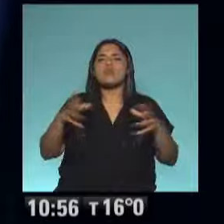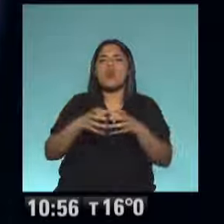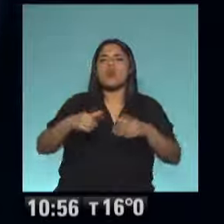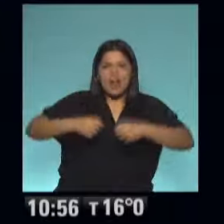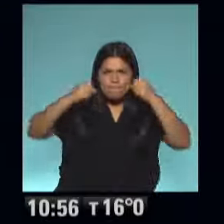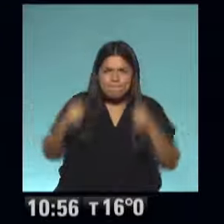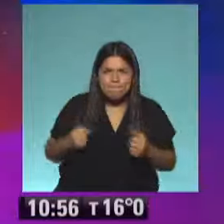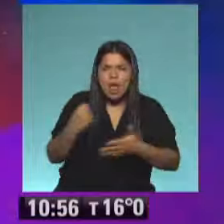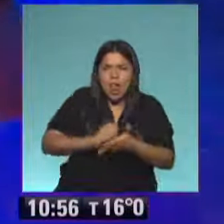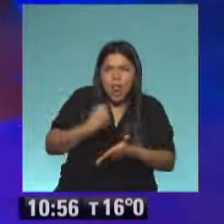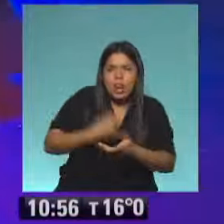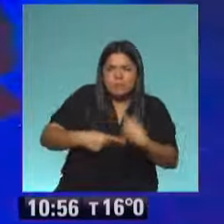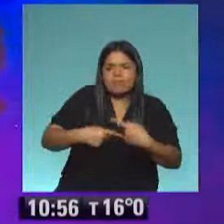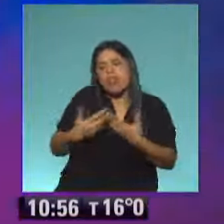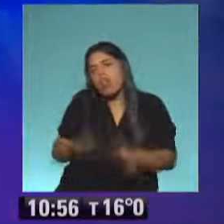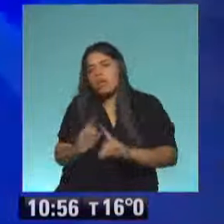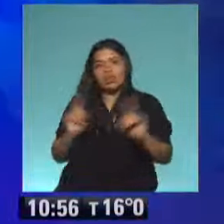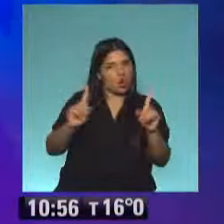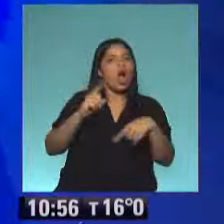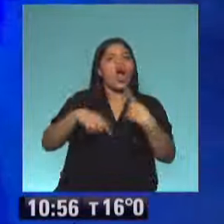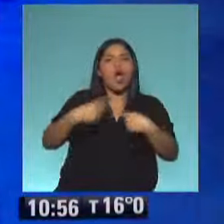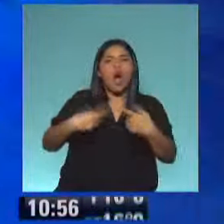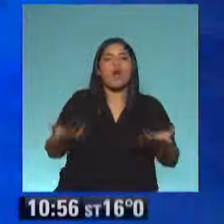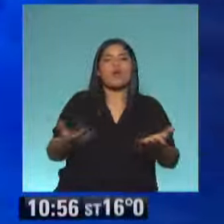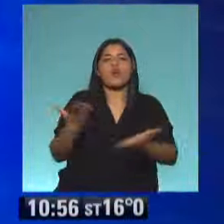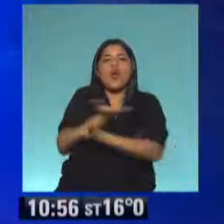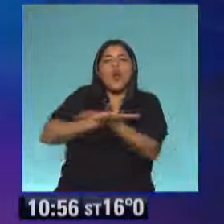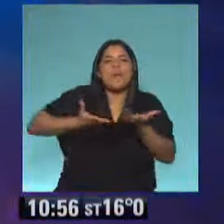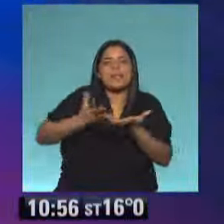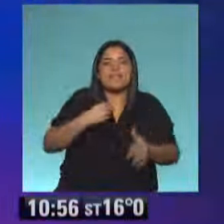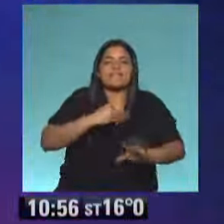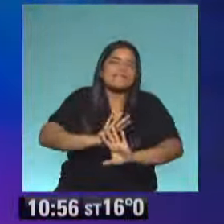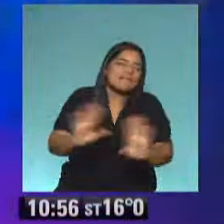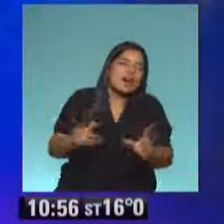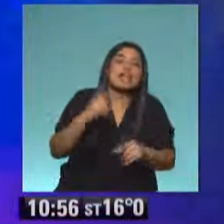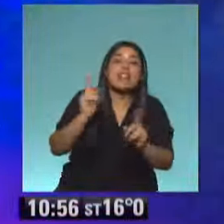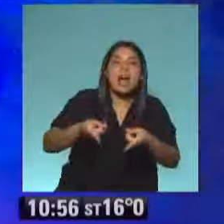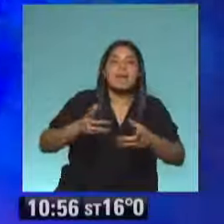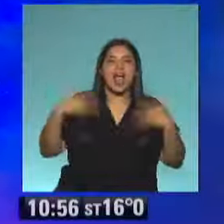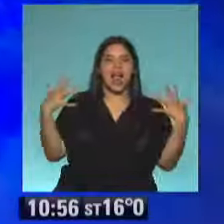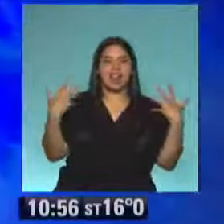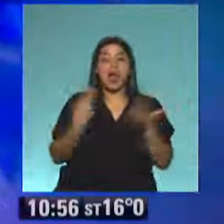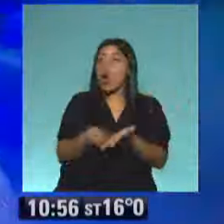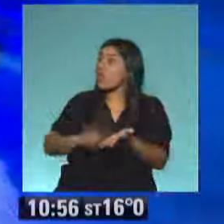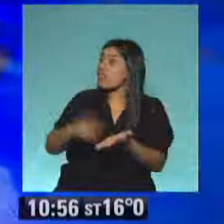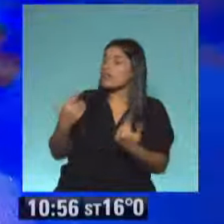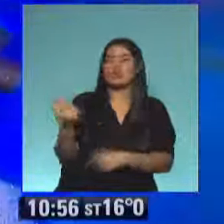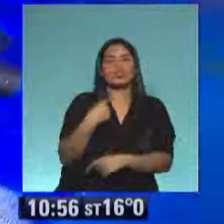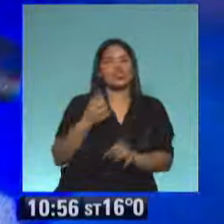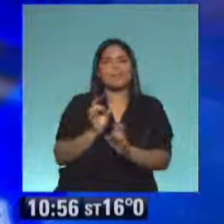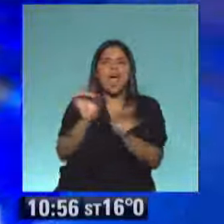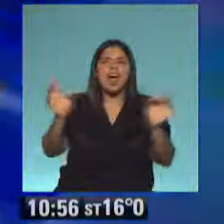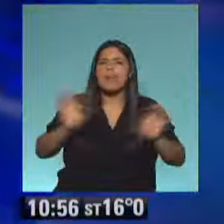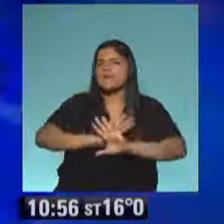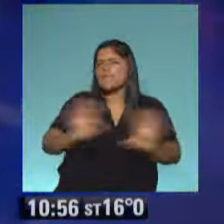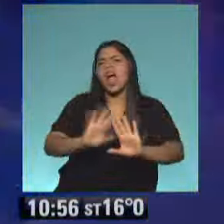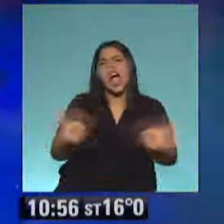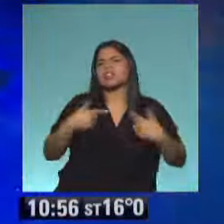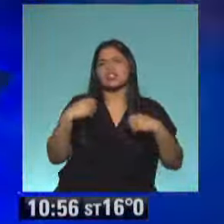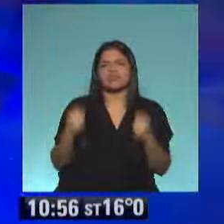nunca afloja, compartiendo la esperanza y la alegría. Otra vez. No queremos más pandemia, no se